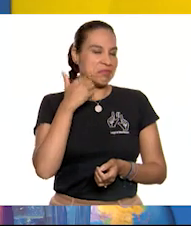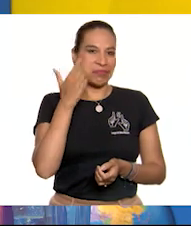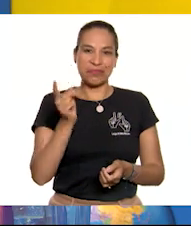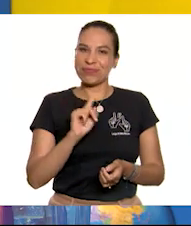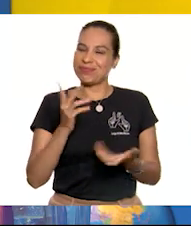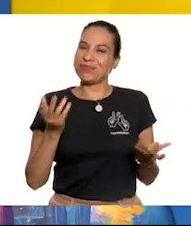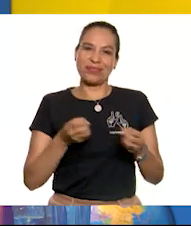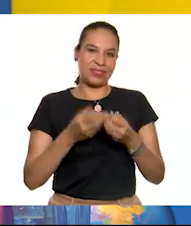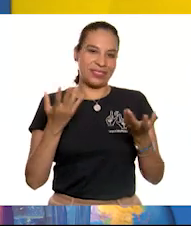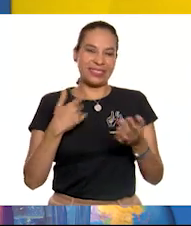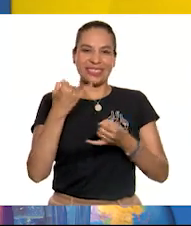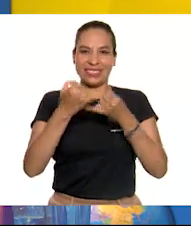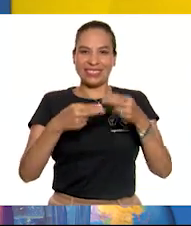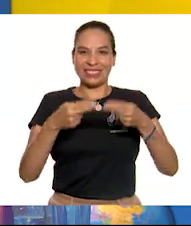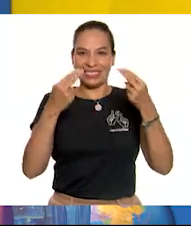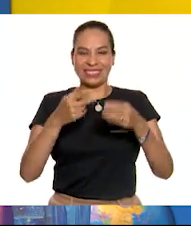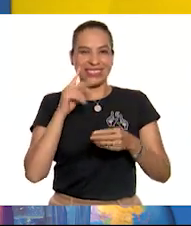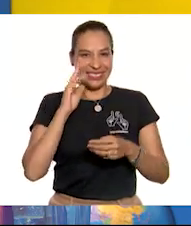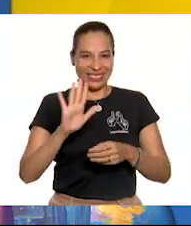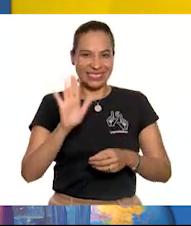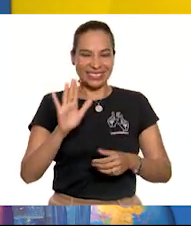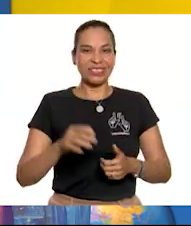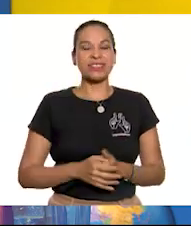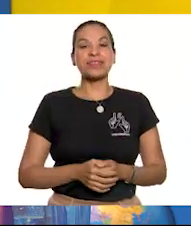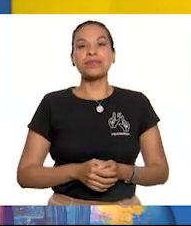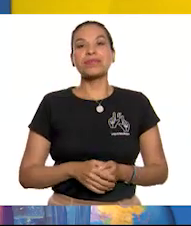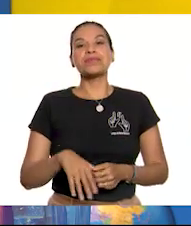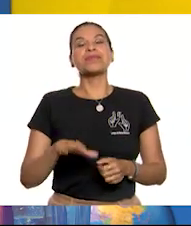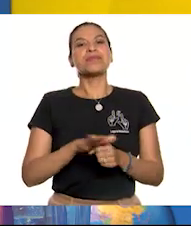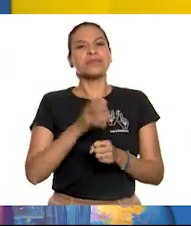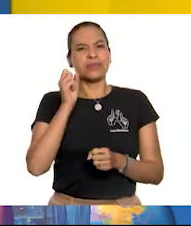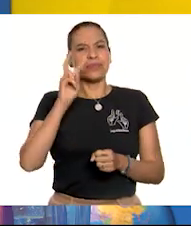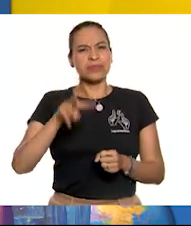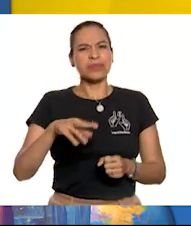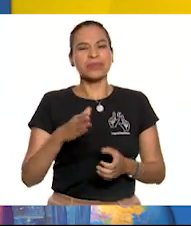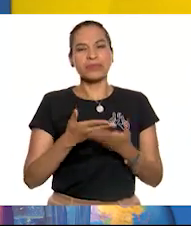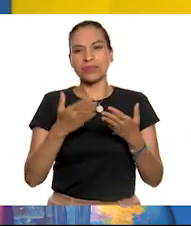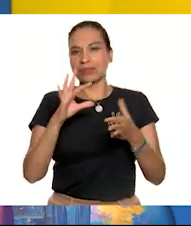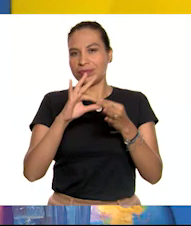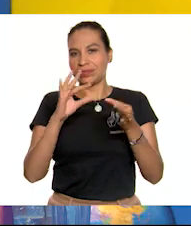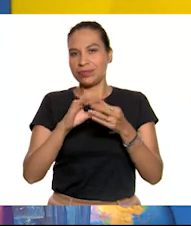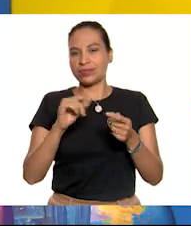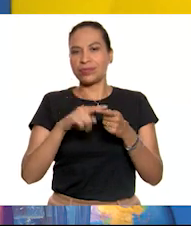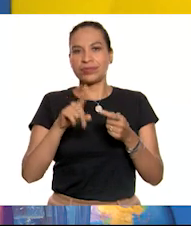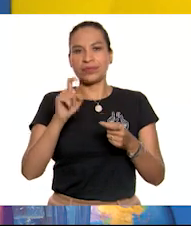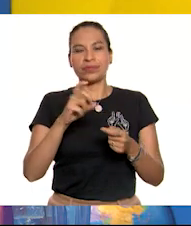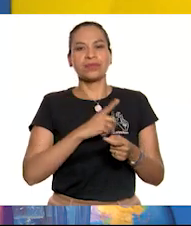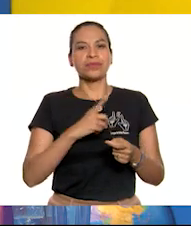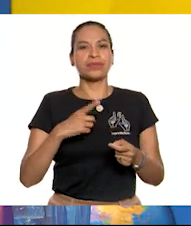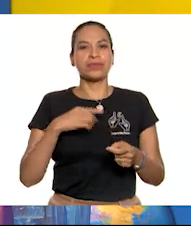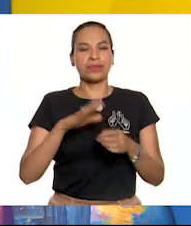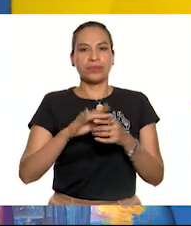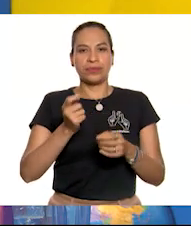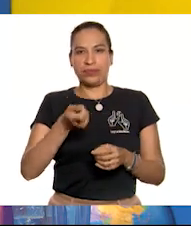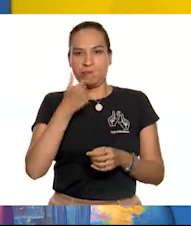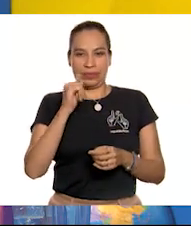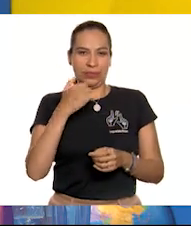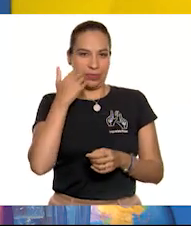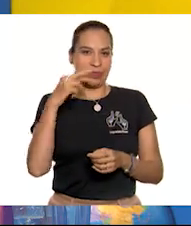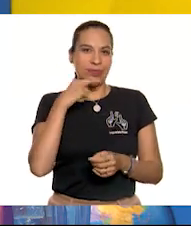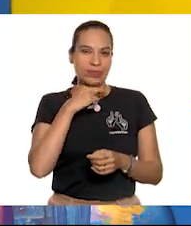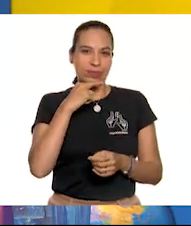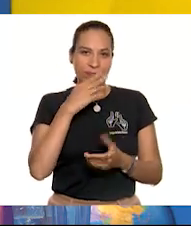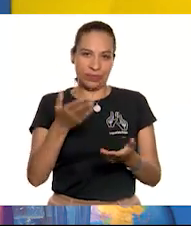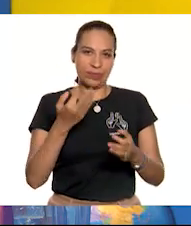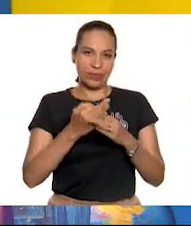Pues no, obviamente estaba bromeando, le vas a ver. Oye, y por cierto, bueno, hablando de agua, debo tomar mi medicina, así que rapidísimo,